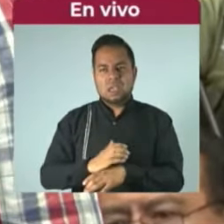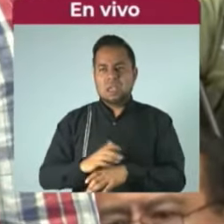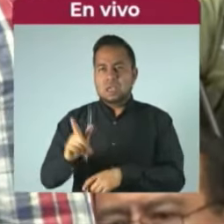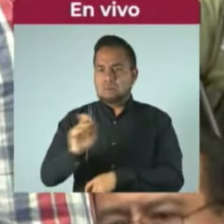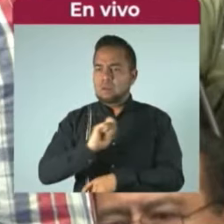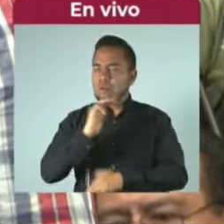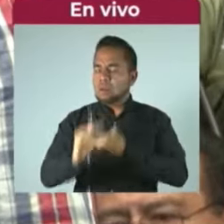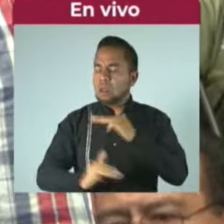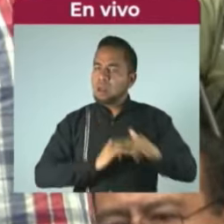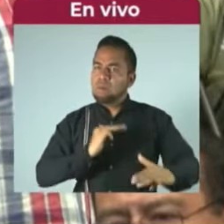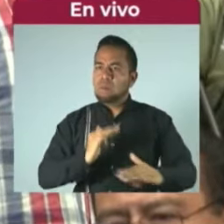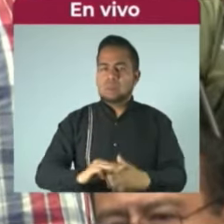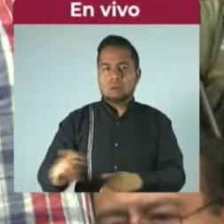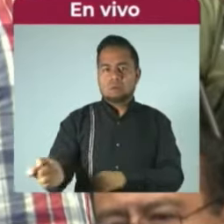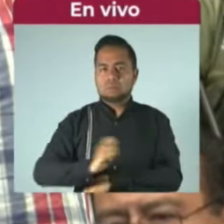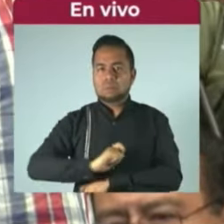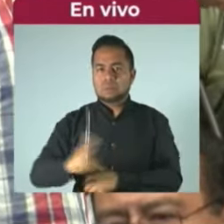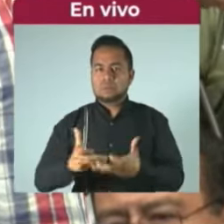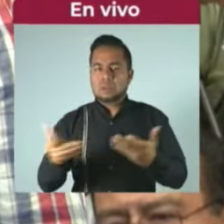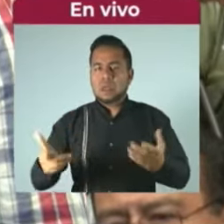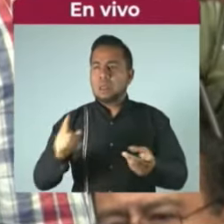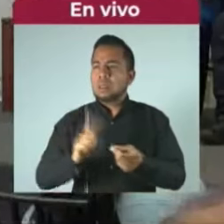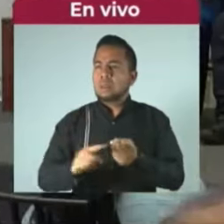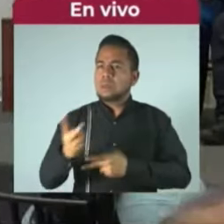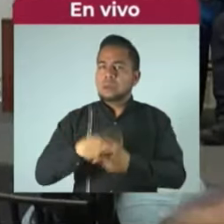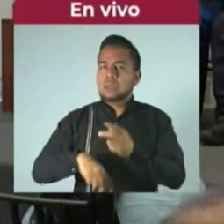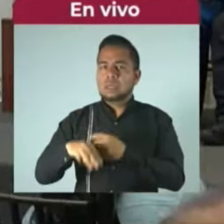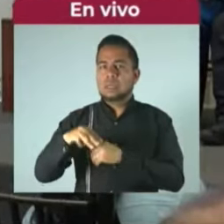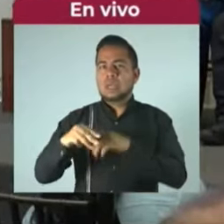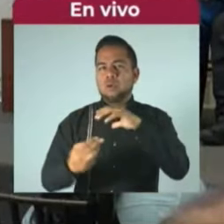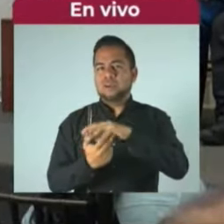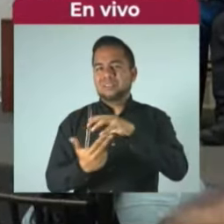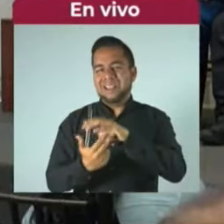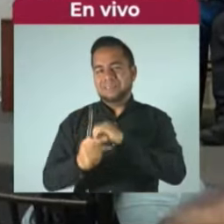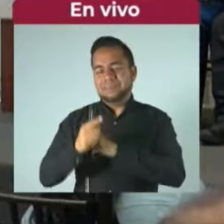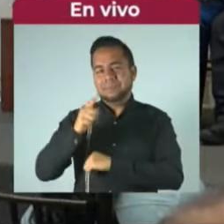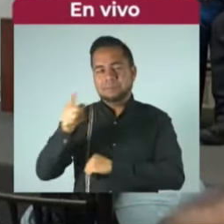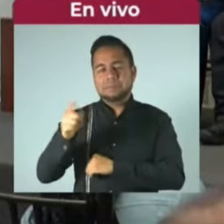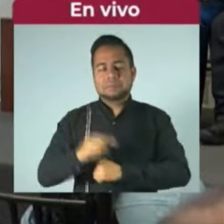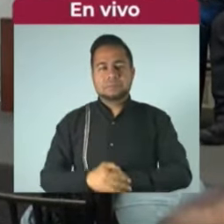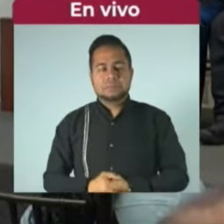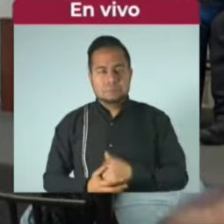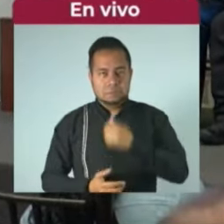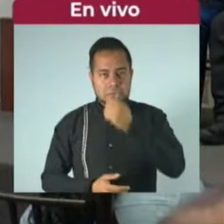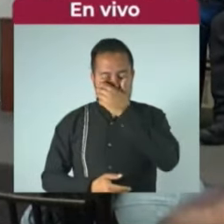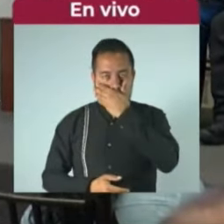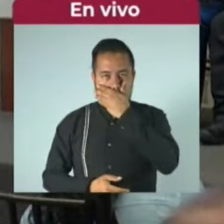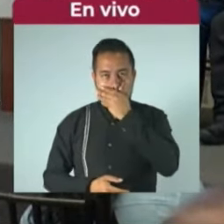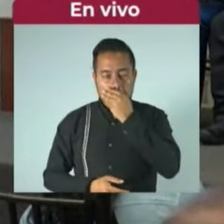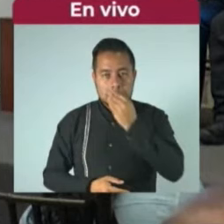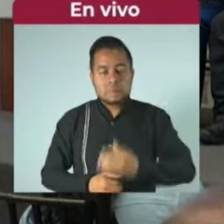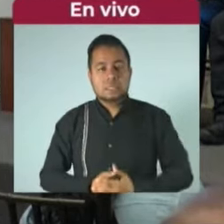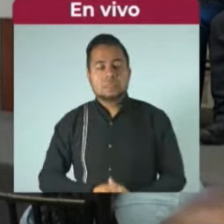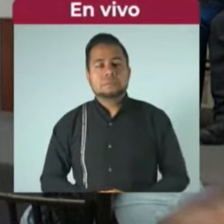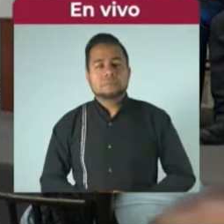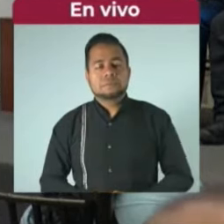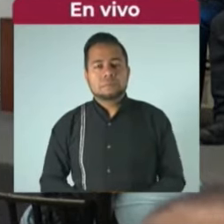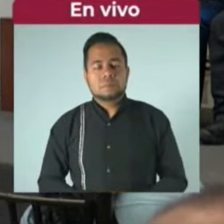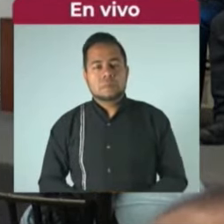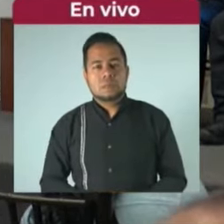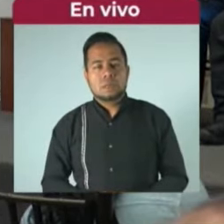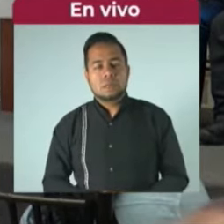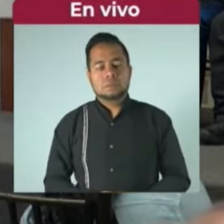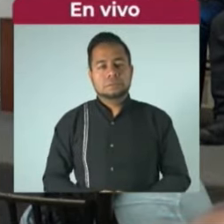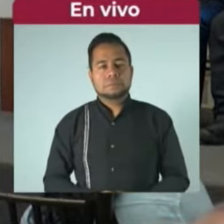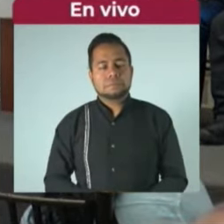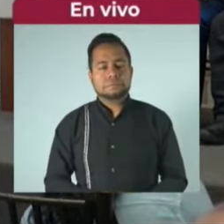Mundial de la tierra de María Sabina de de allá sí de wla de Jiménez Sí entonces